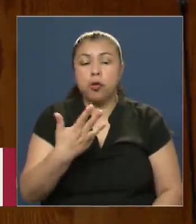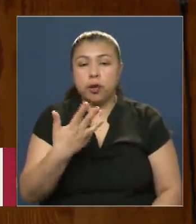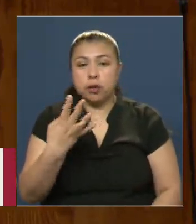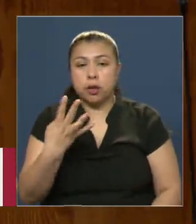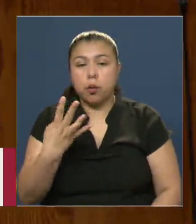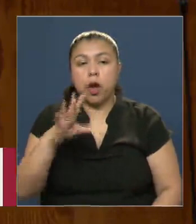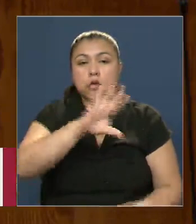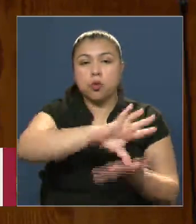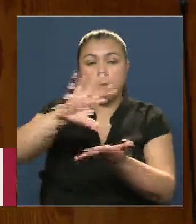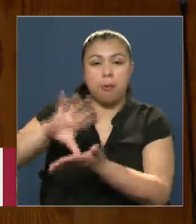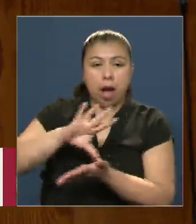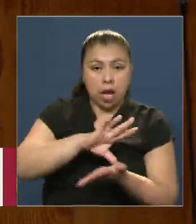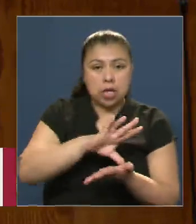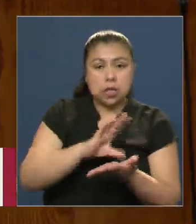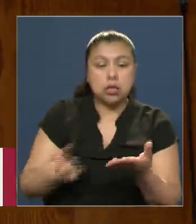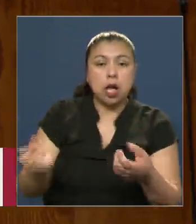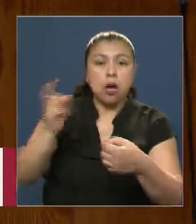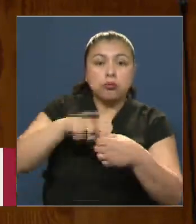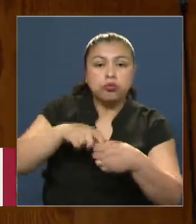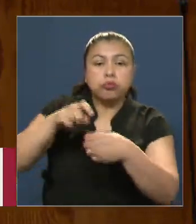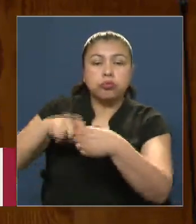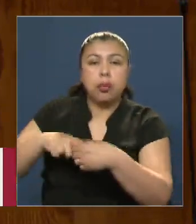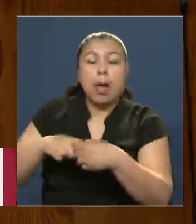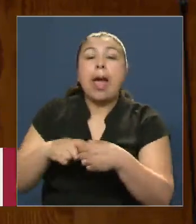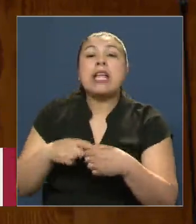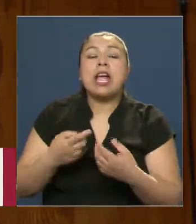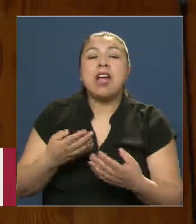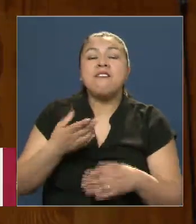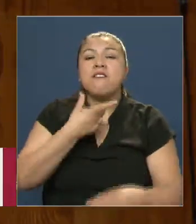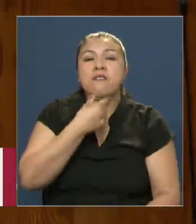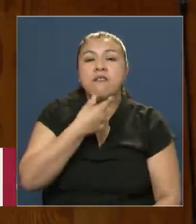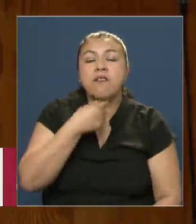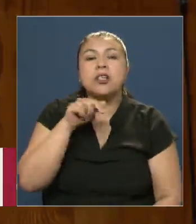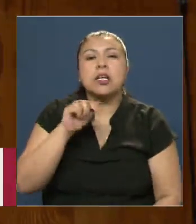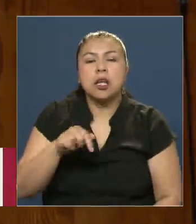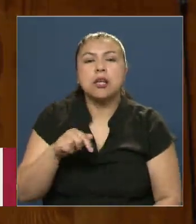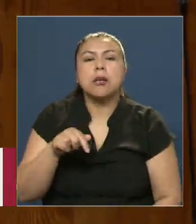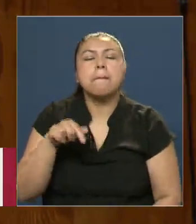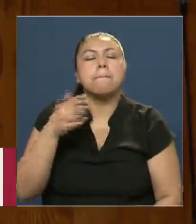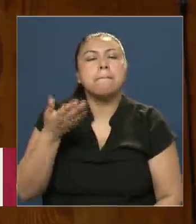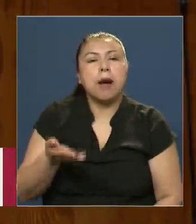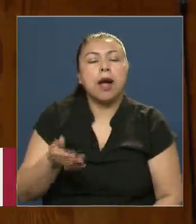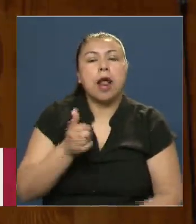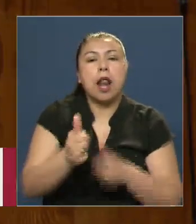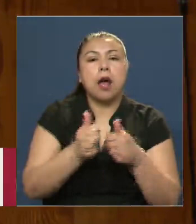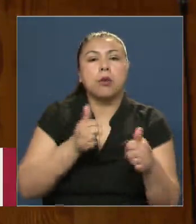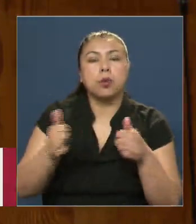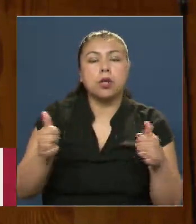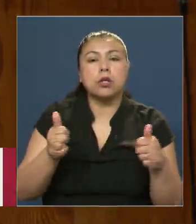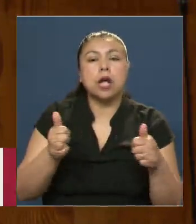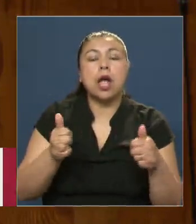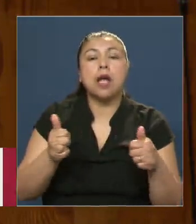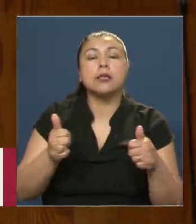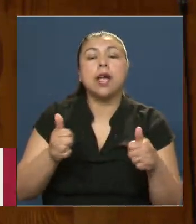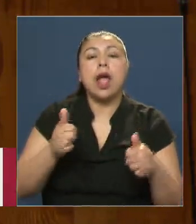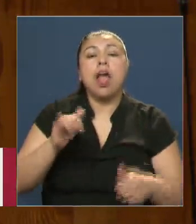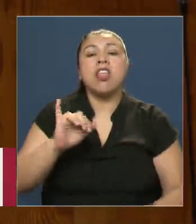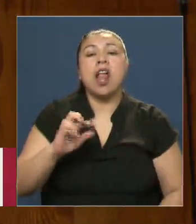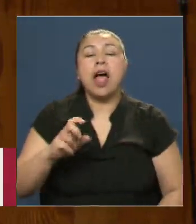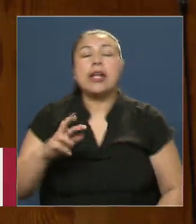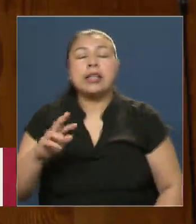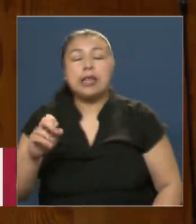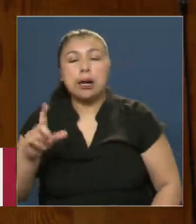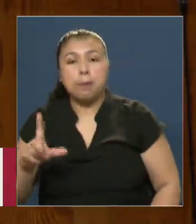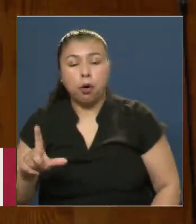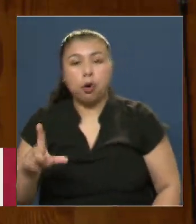miembros, a los cuales les facilita la más amplia asistencia recíproca de las autoridades de policía criminal a